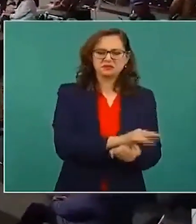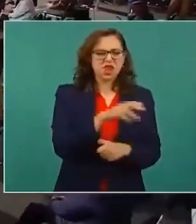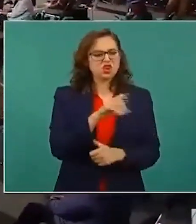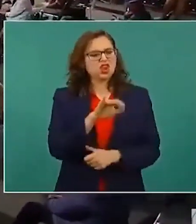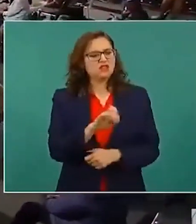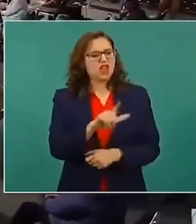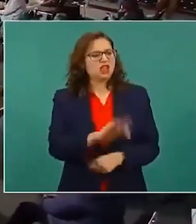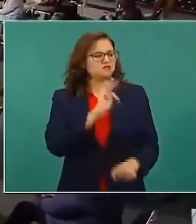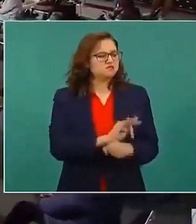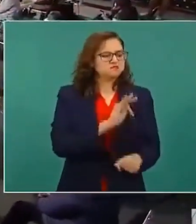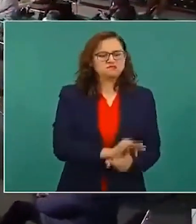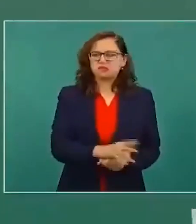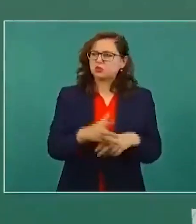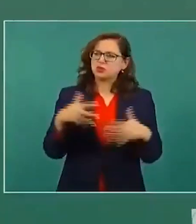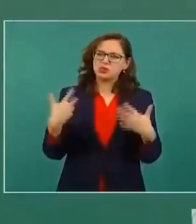neoliberales.